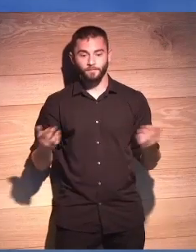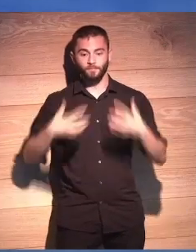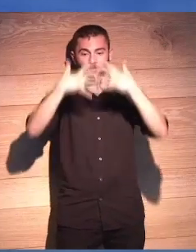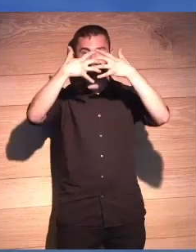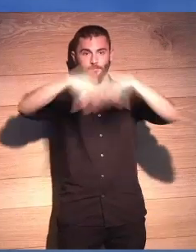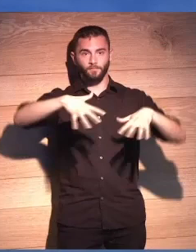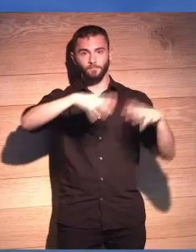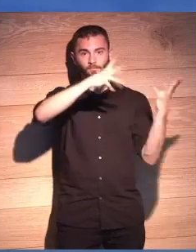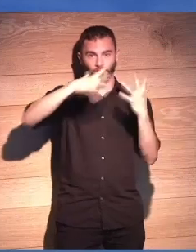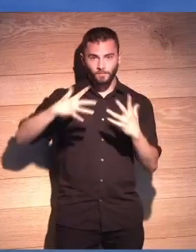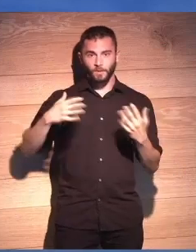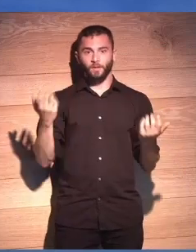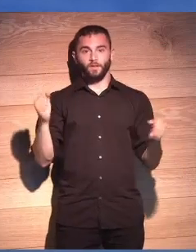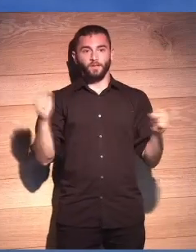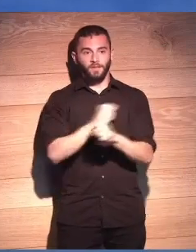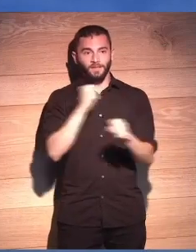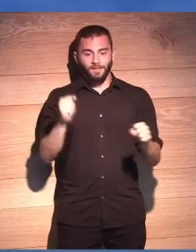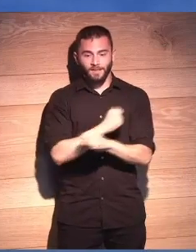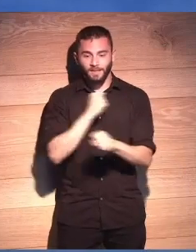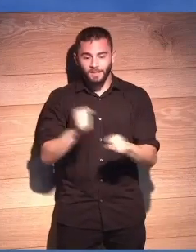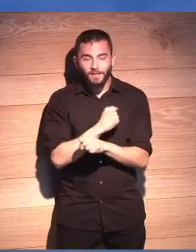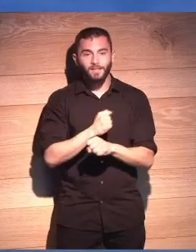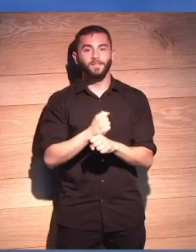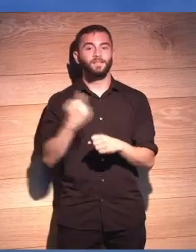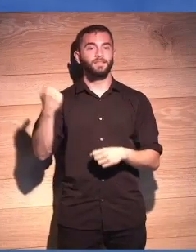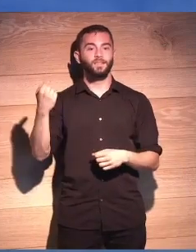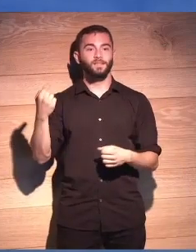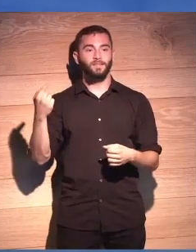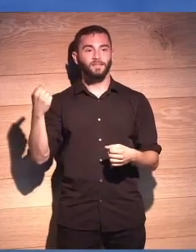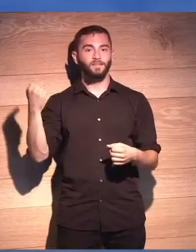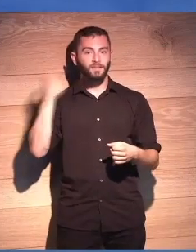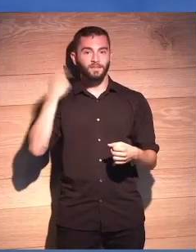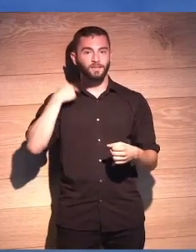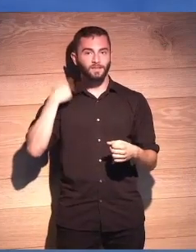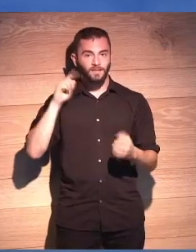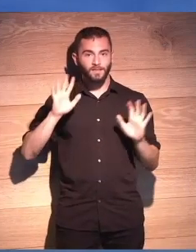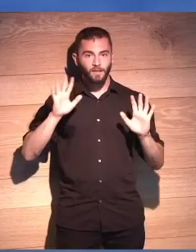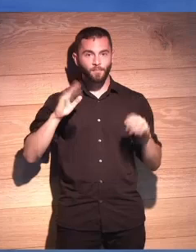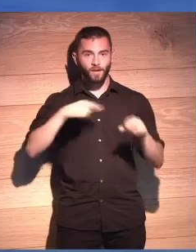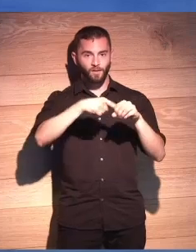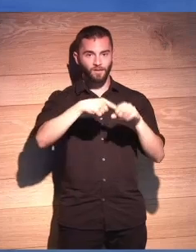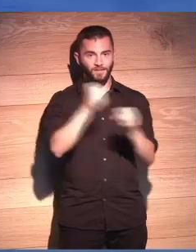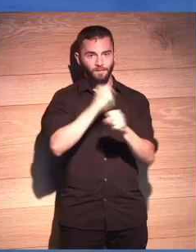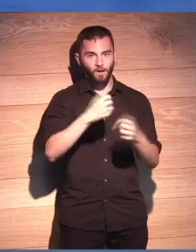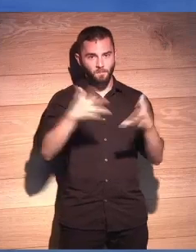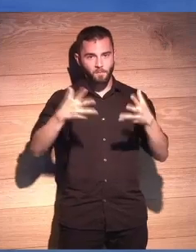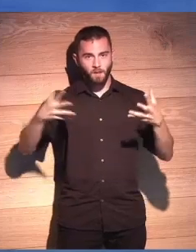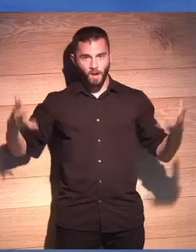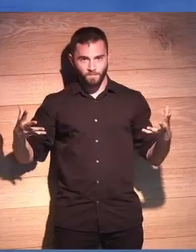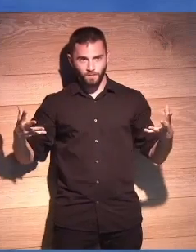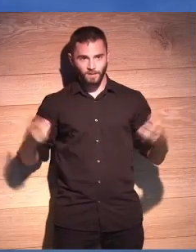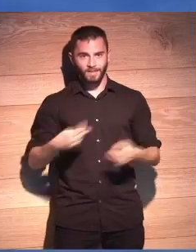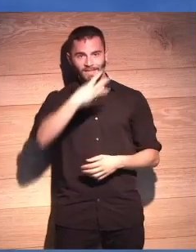trabajo destruirá empleos, como siempre lo ha hecho, pero creará muchos otros. De hecho, ya